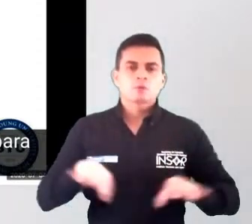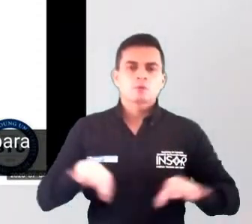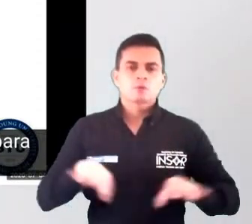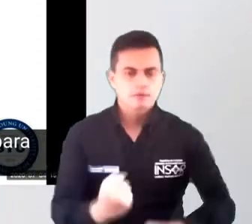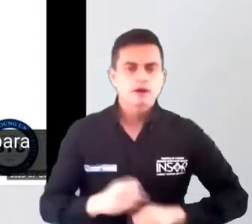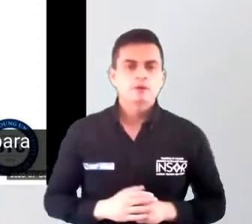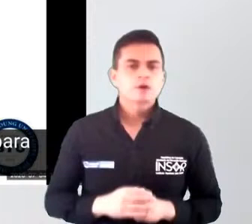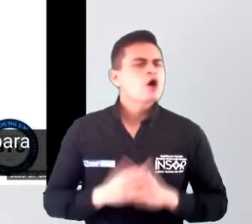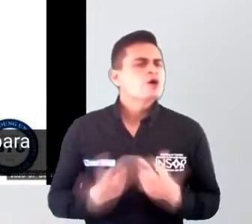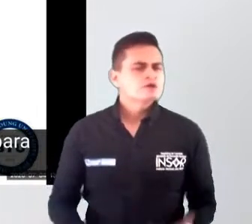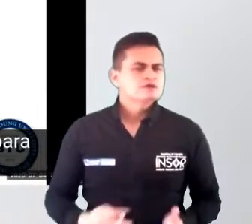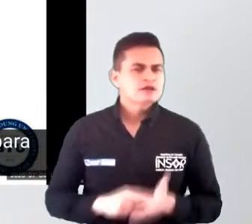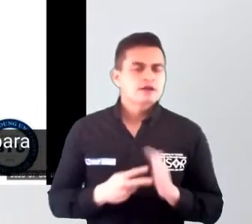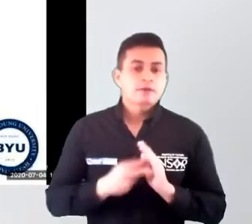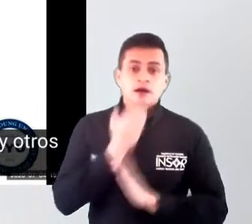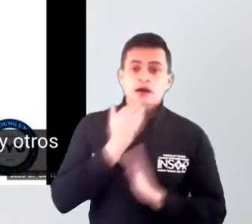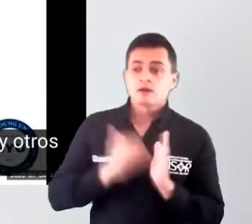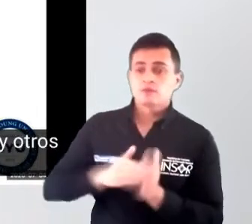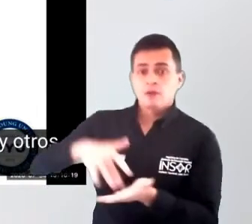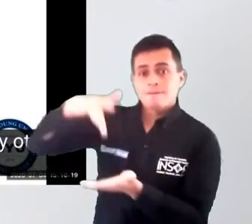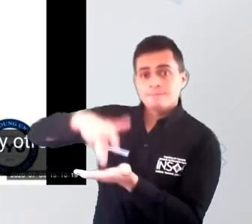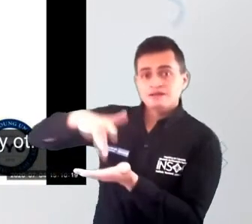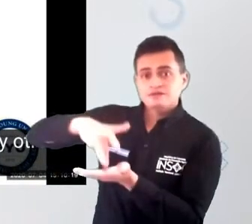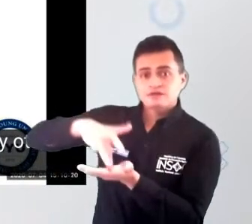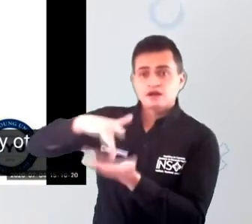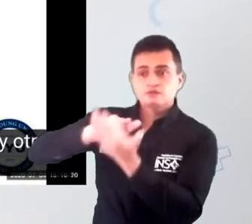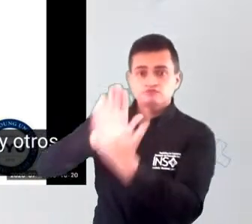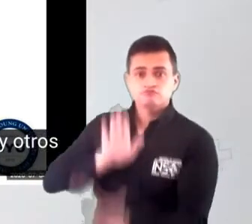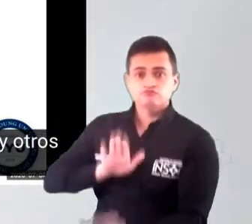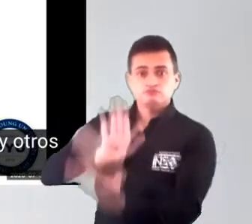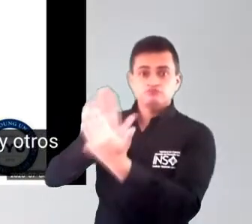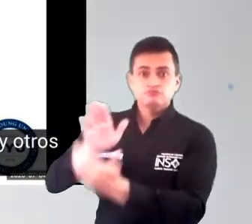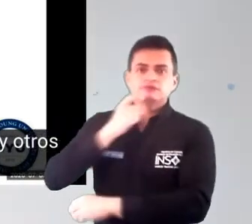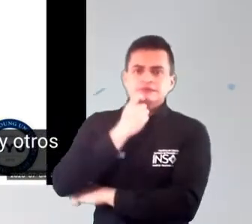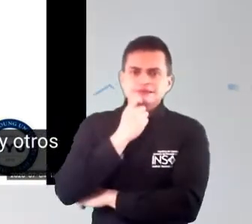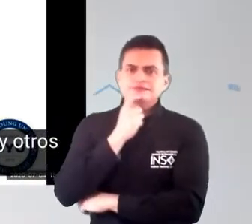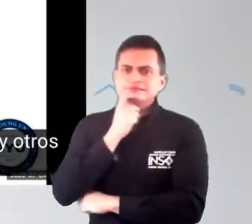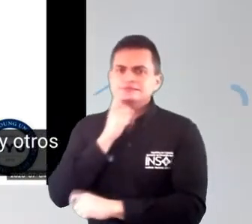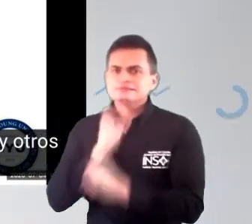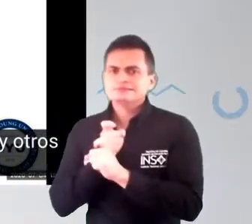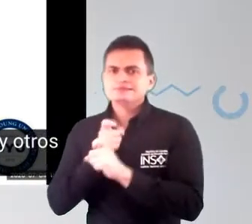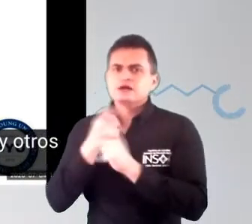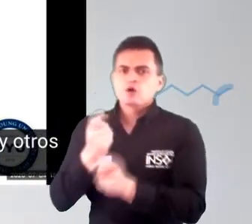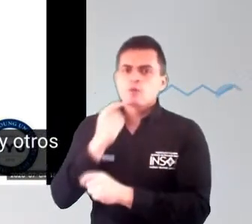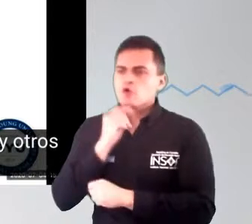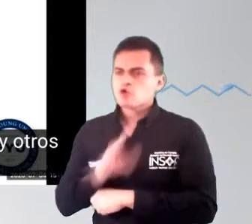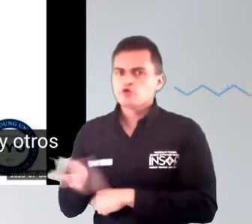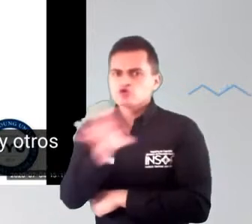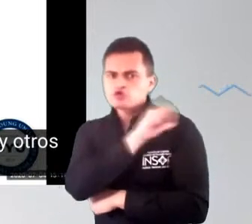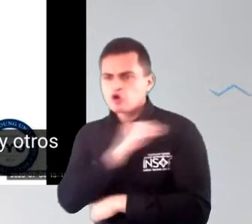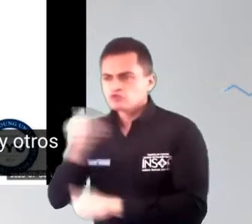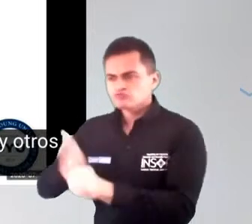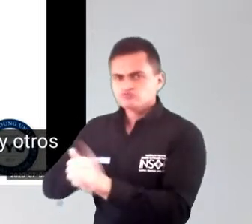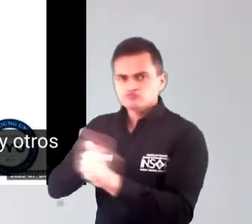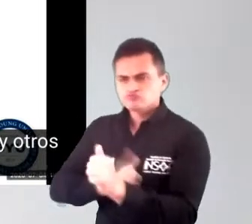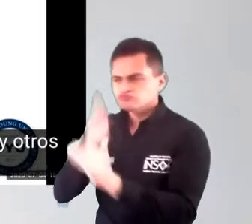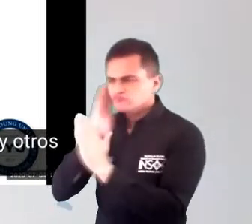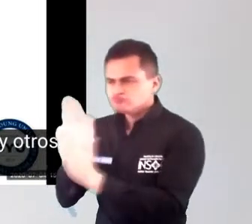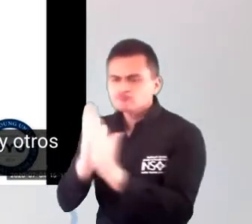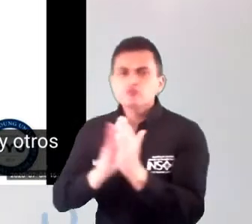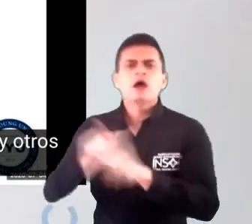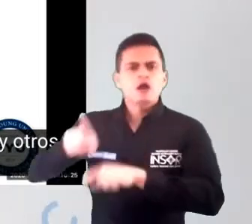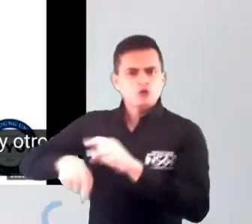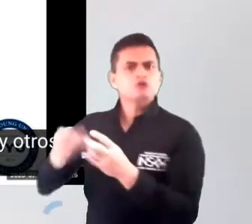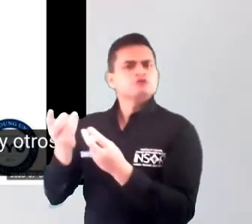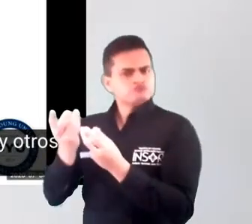sus clases presenciales podrían tener dificultades para satisfacer las necesidades de todos. Algunos estudiantes entienden muy rápido y